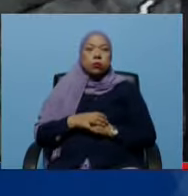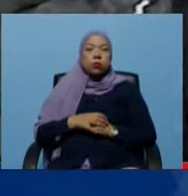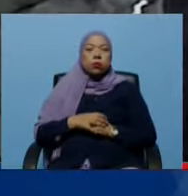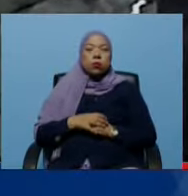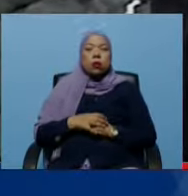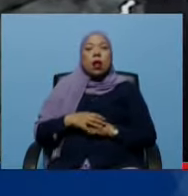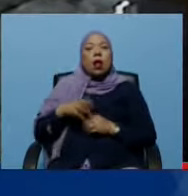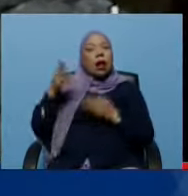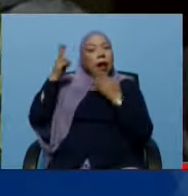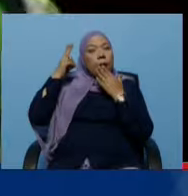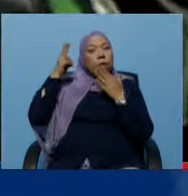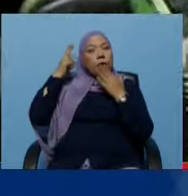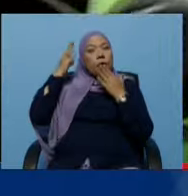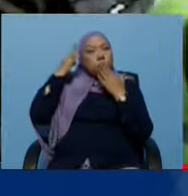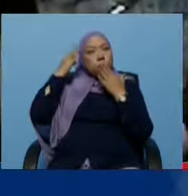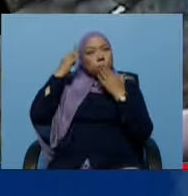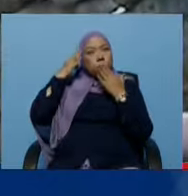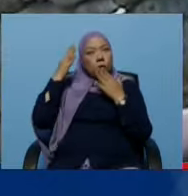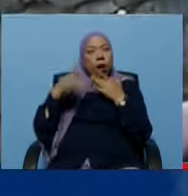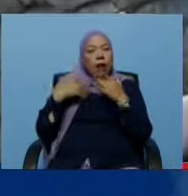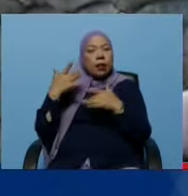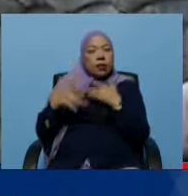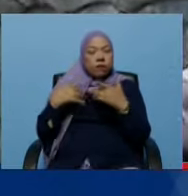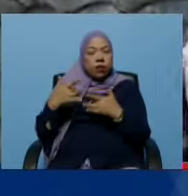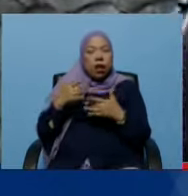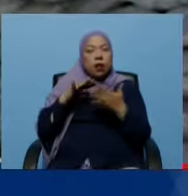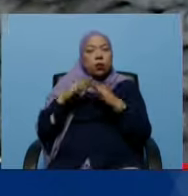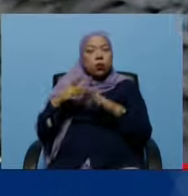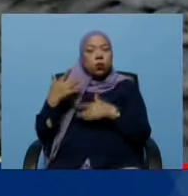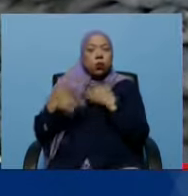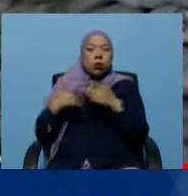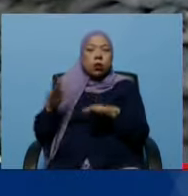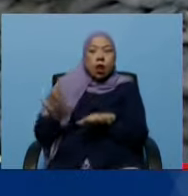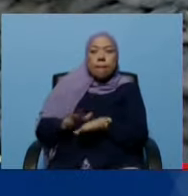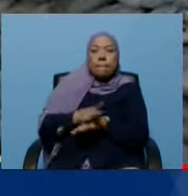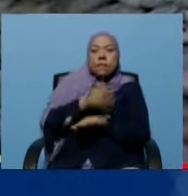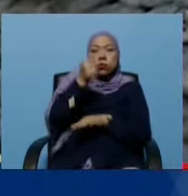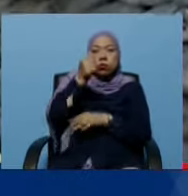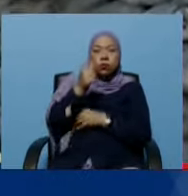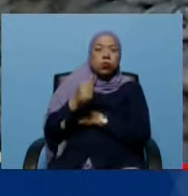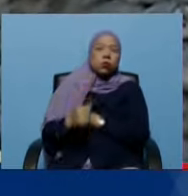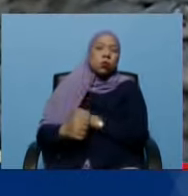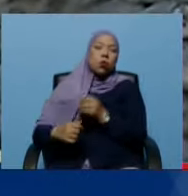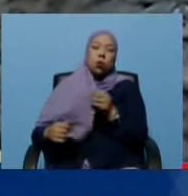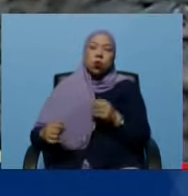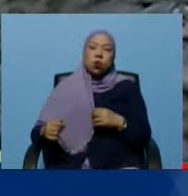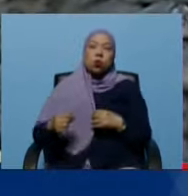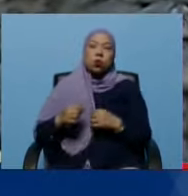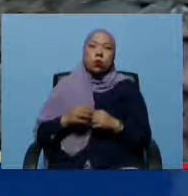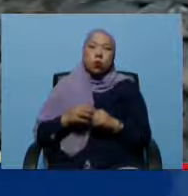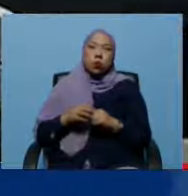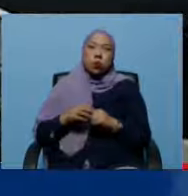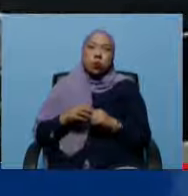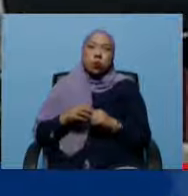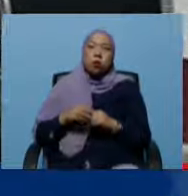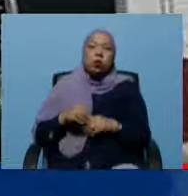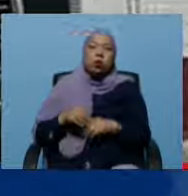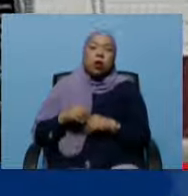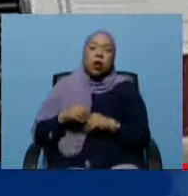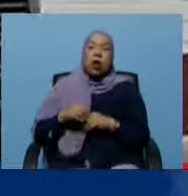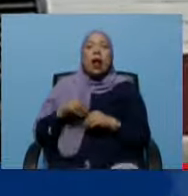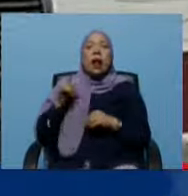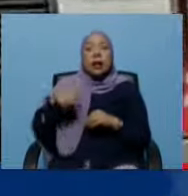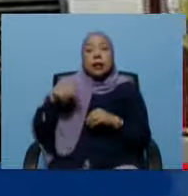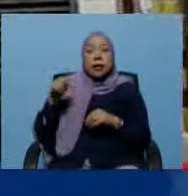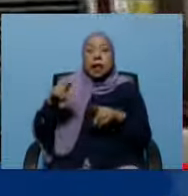poblaciones indígenas que hacen ese acarreo. La principal población indígena que hace ese acarreo son los piaroas, que